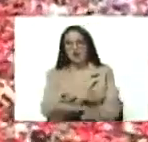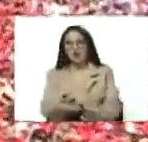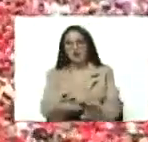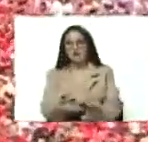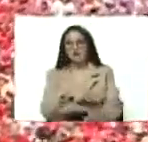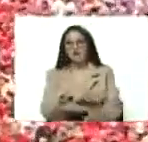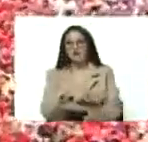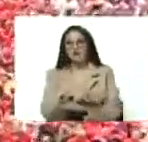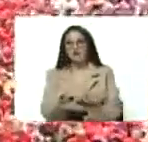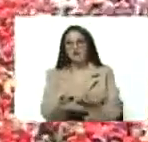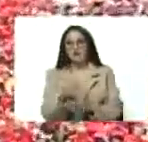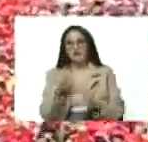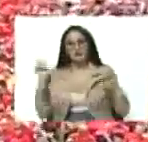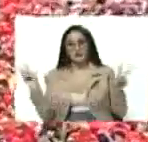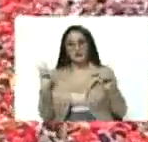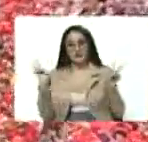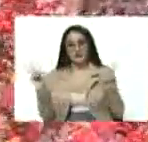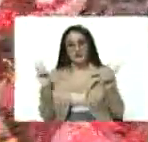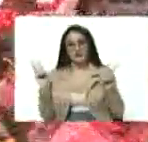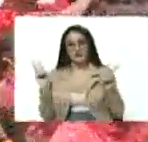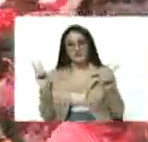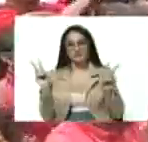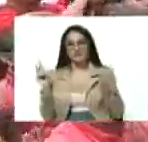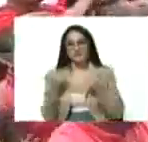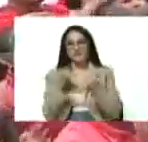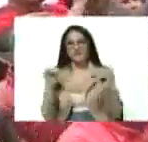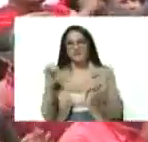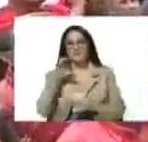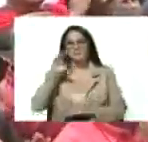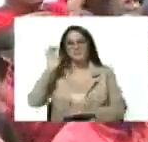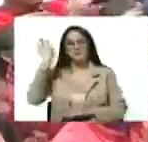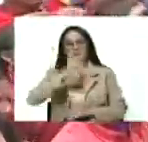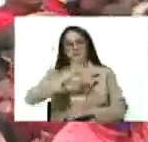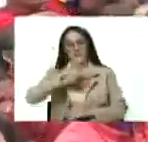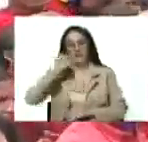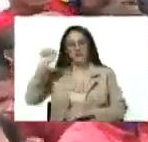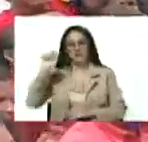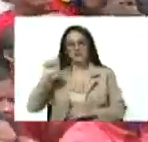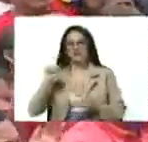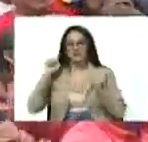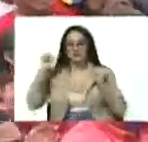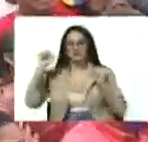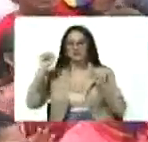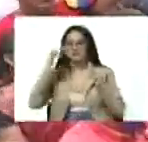la batalla y a la victoria. ¡Independencia y patria socialista!